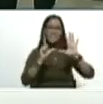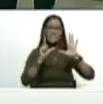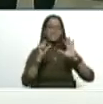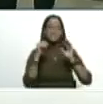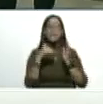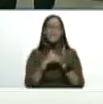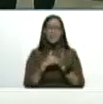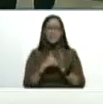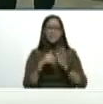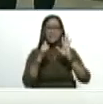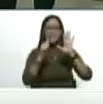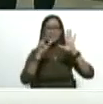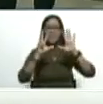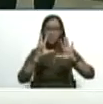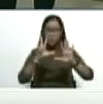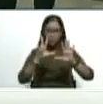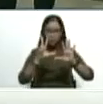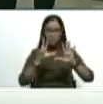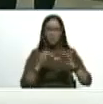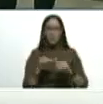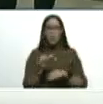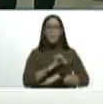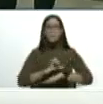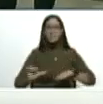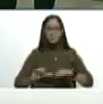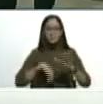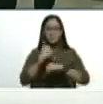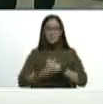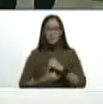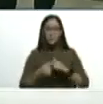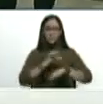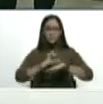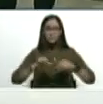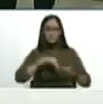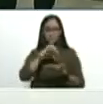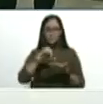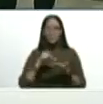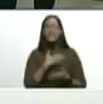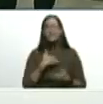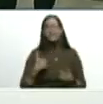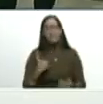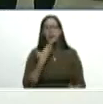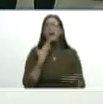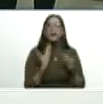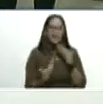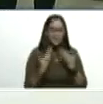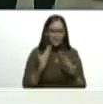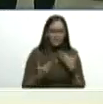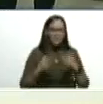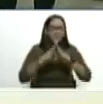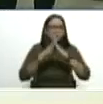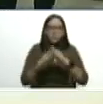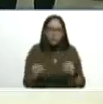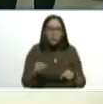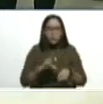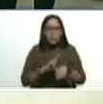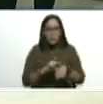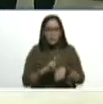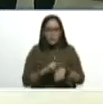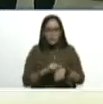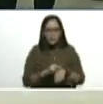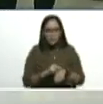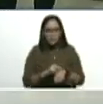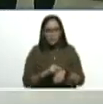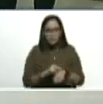107.068 operaciones en el Plan Quirúrgico Nacional. Quiero agradecer a todos los médicos,